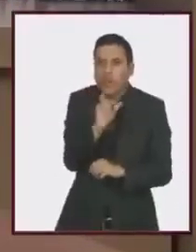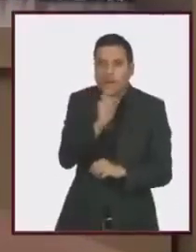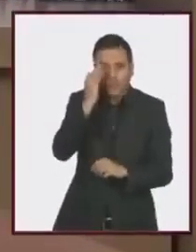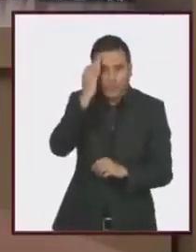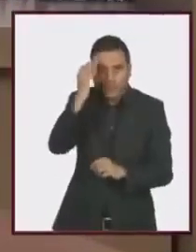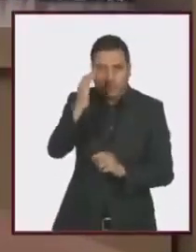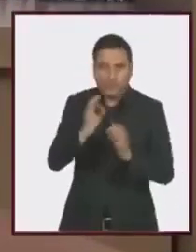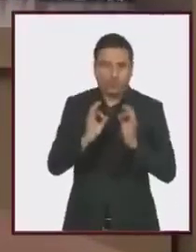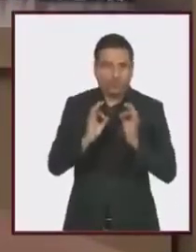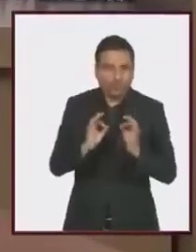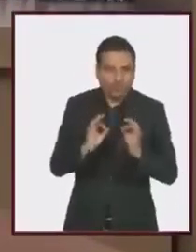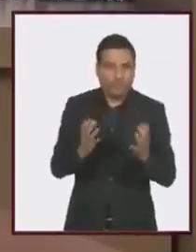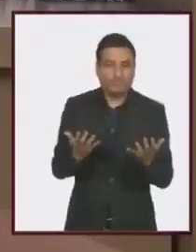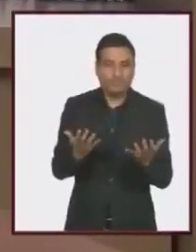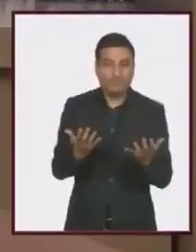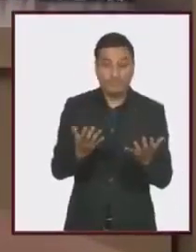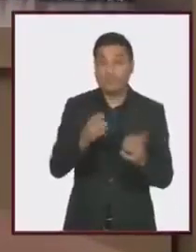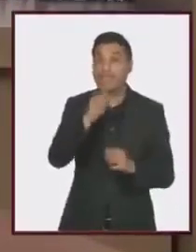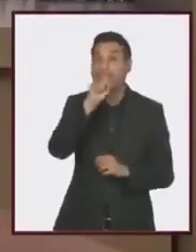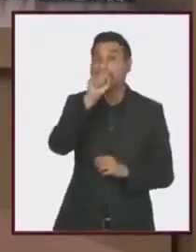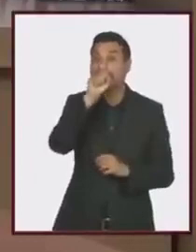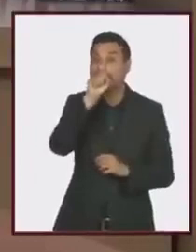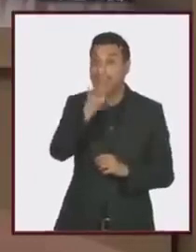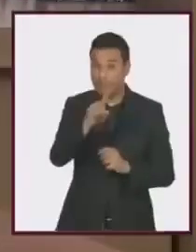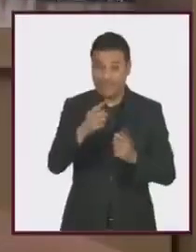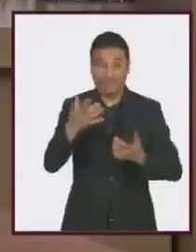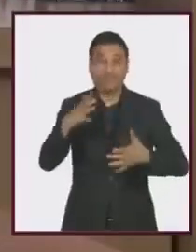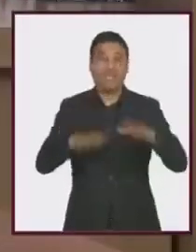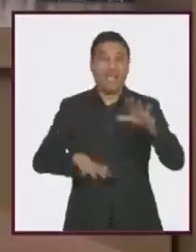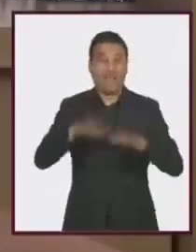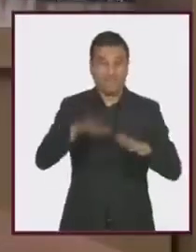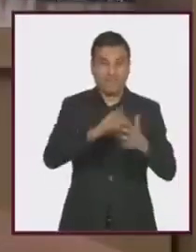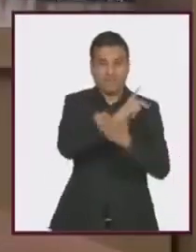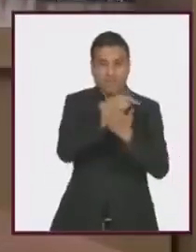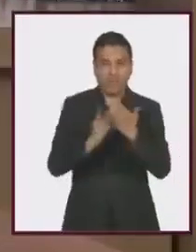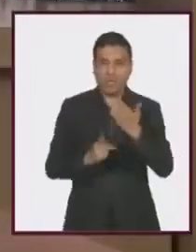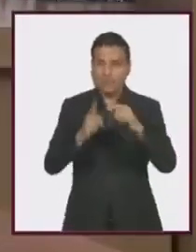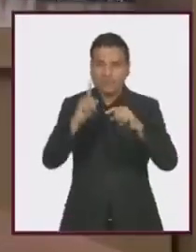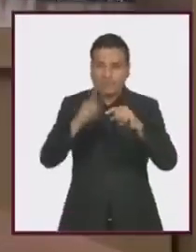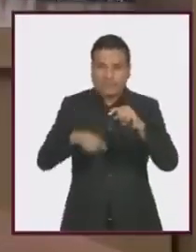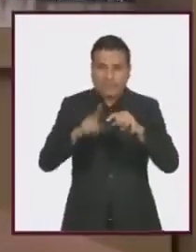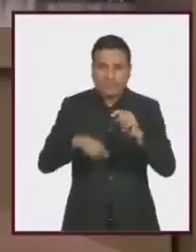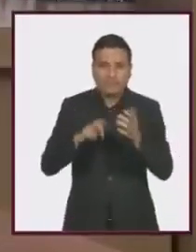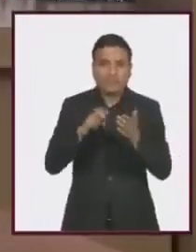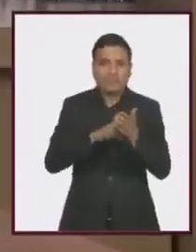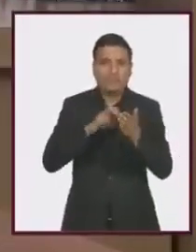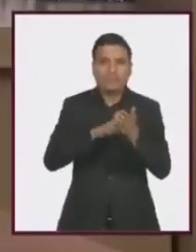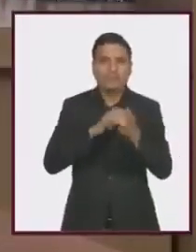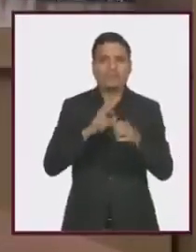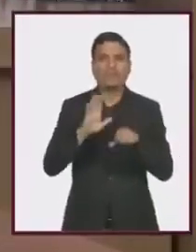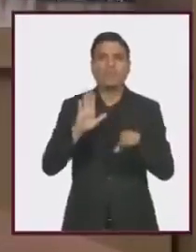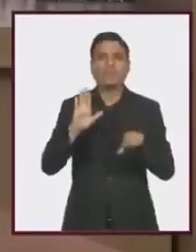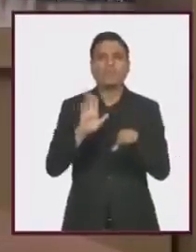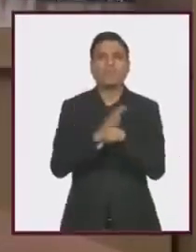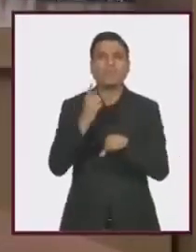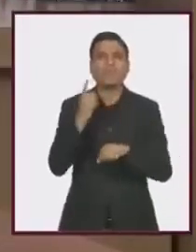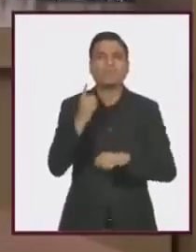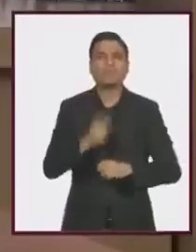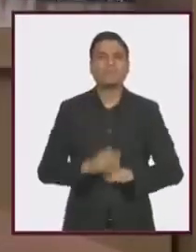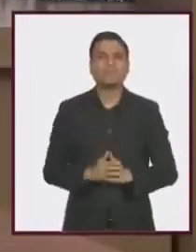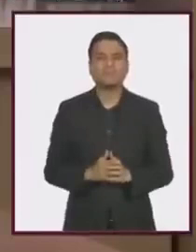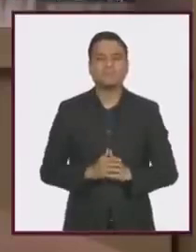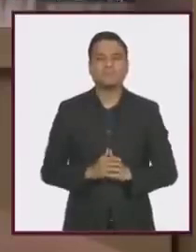alumnos, pero otras veces estos recortes que se hacen del currículum tienen que ver en ocasiones con